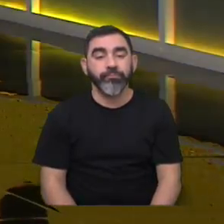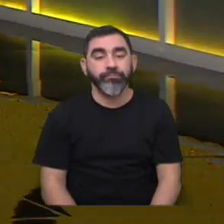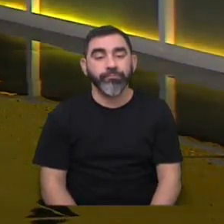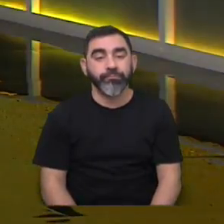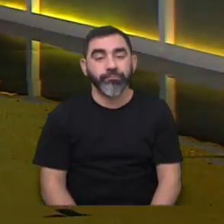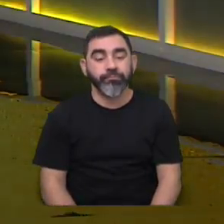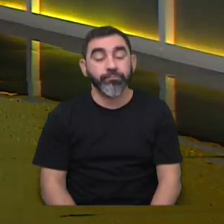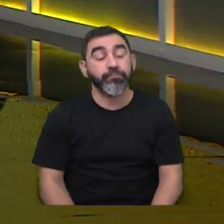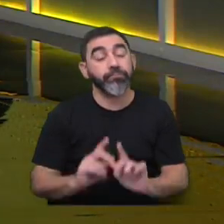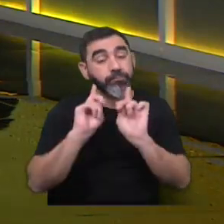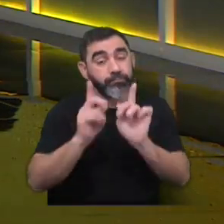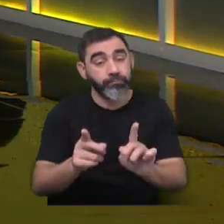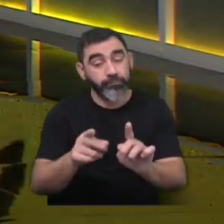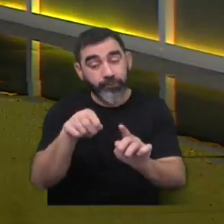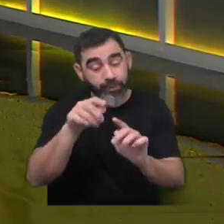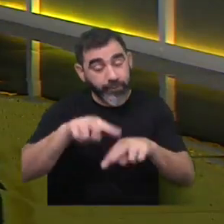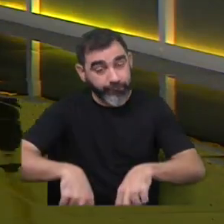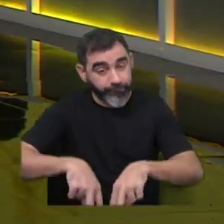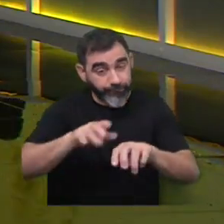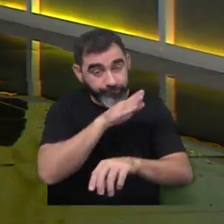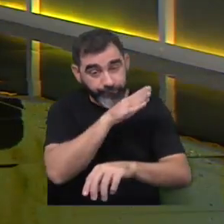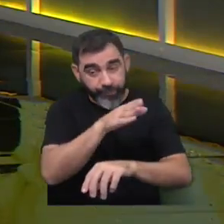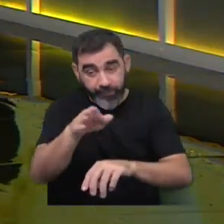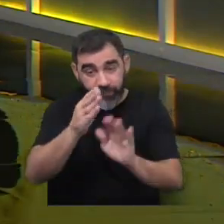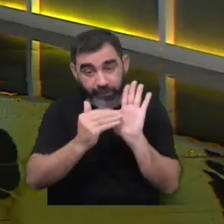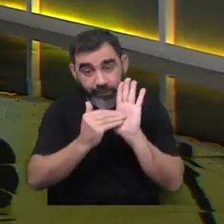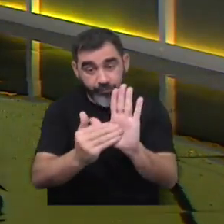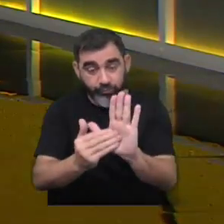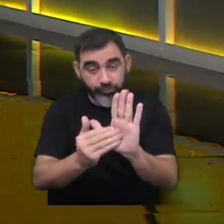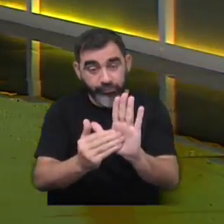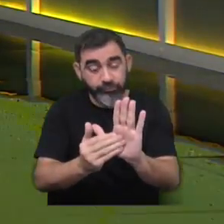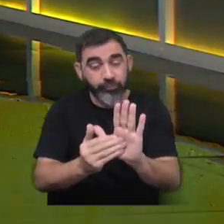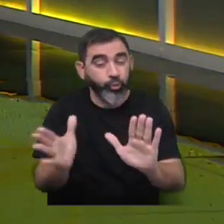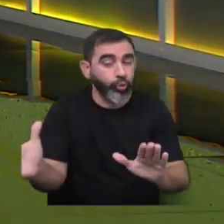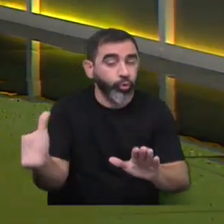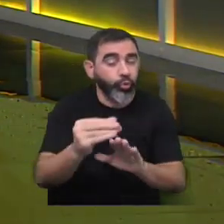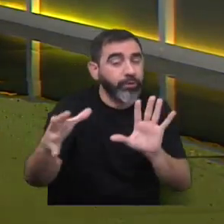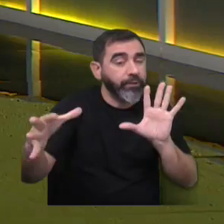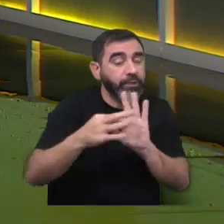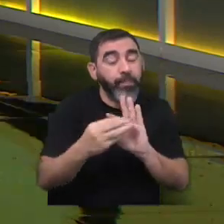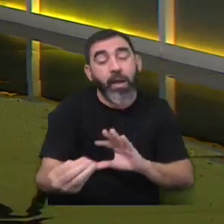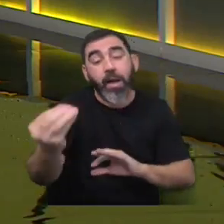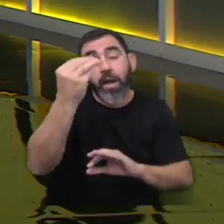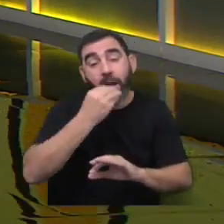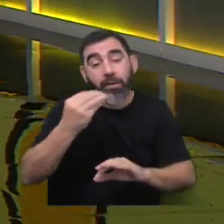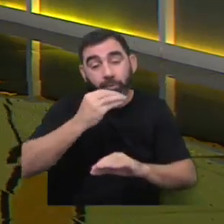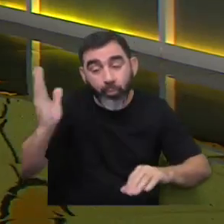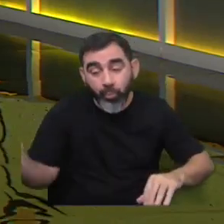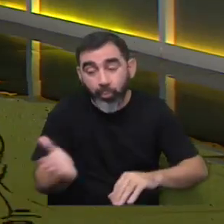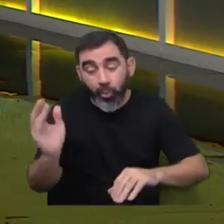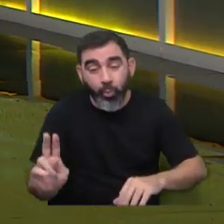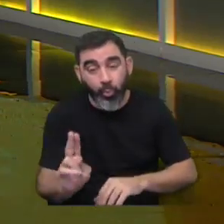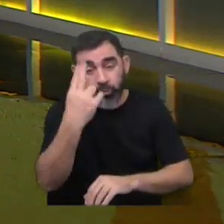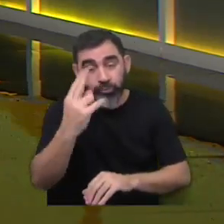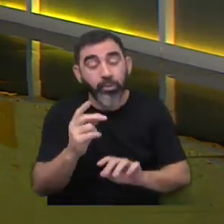Pero además de estas líneas de investigación que presentaba Rafael Radi, vinculadas todas con alimentos que se producen en Uruguay